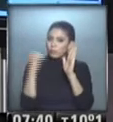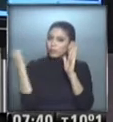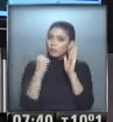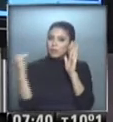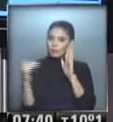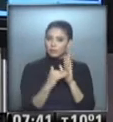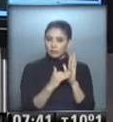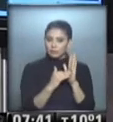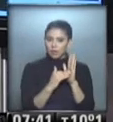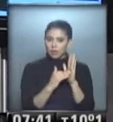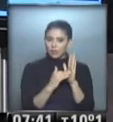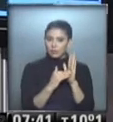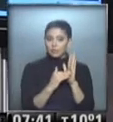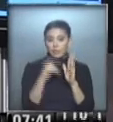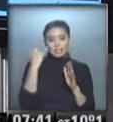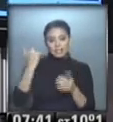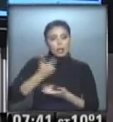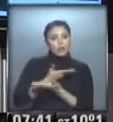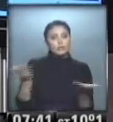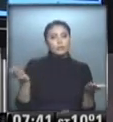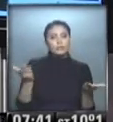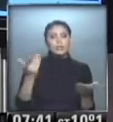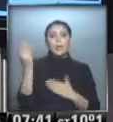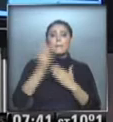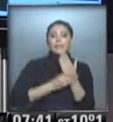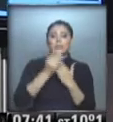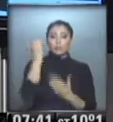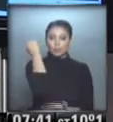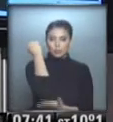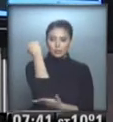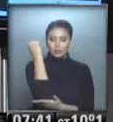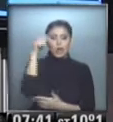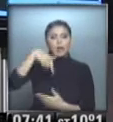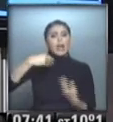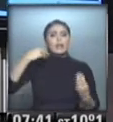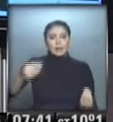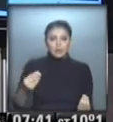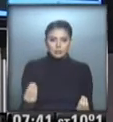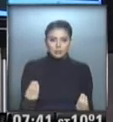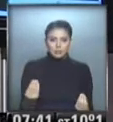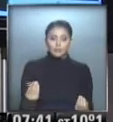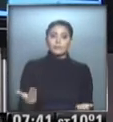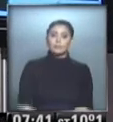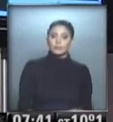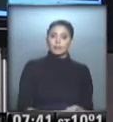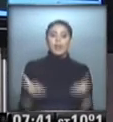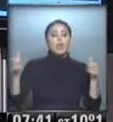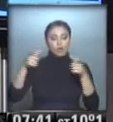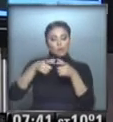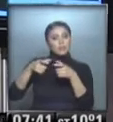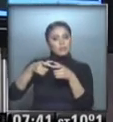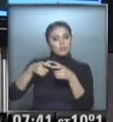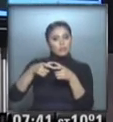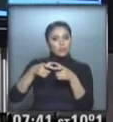que ha dado a conocer el ministro hernán lorenzino qué es lo que pasó en definitiva en la comisión